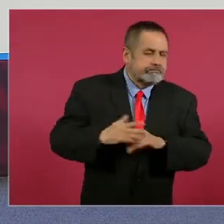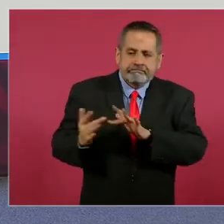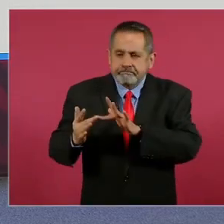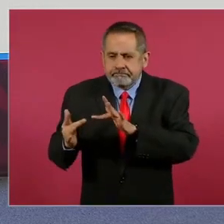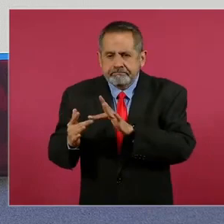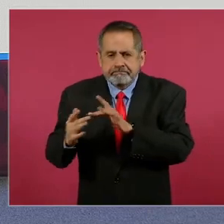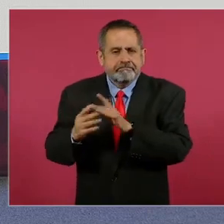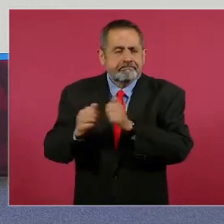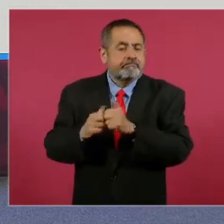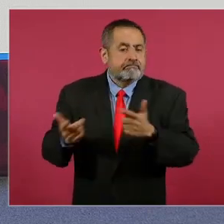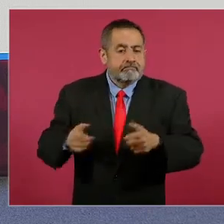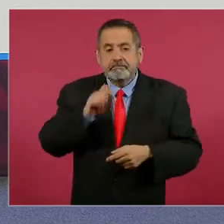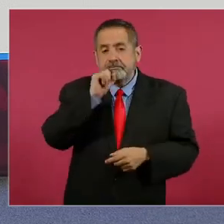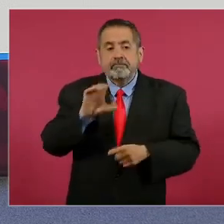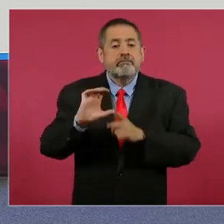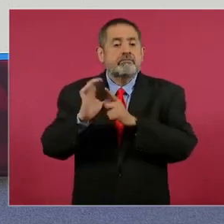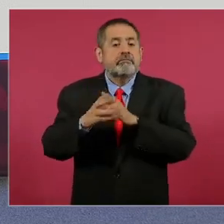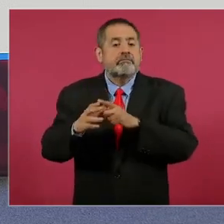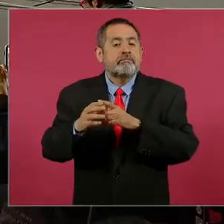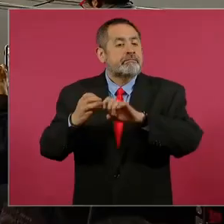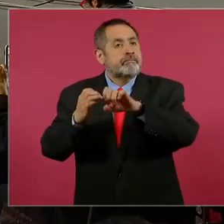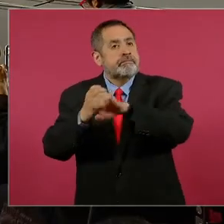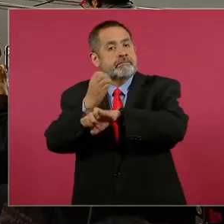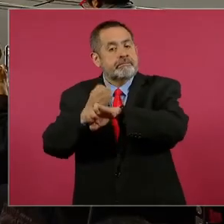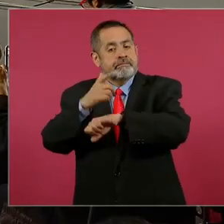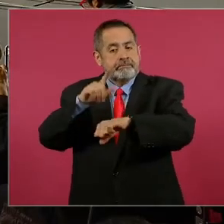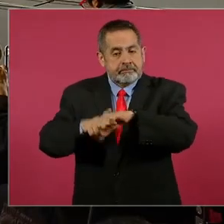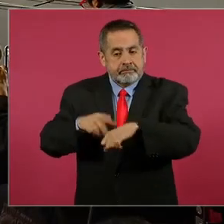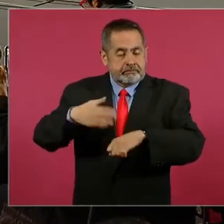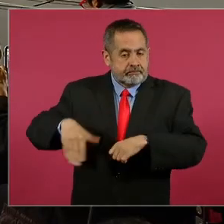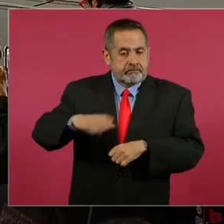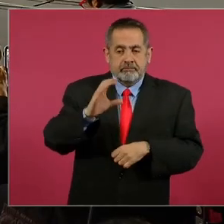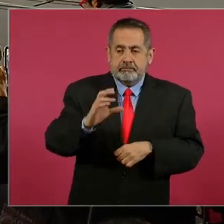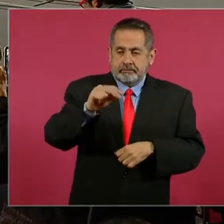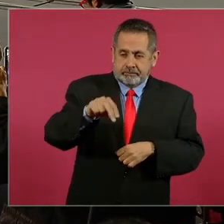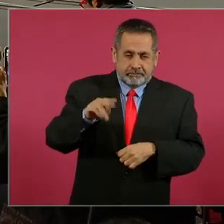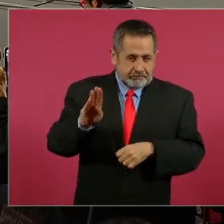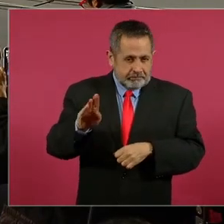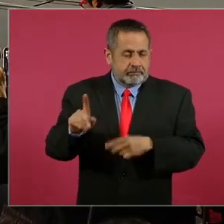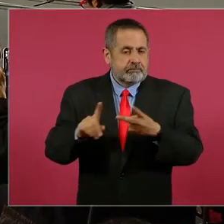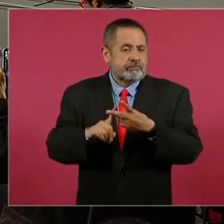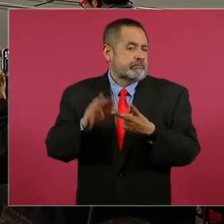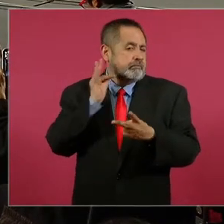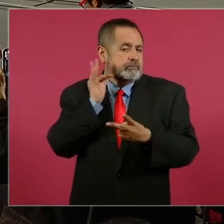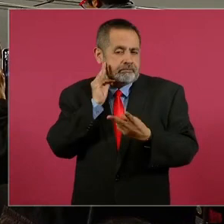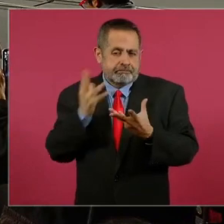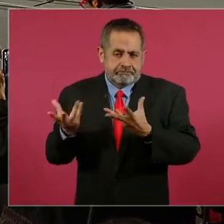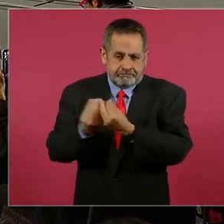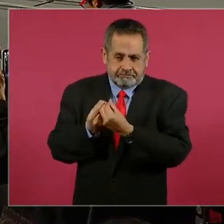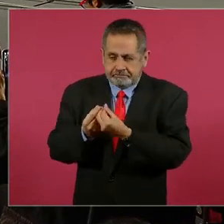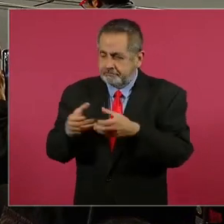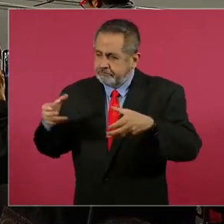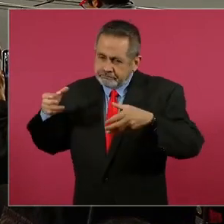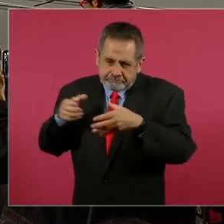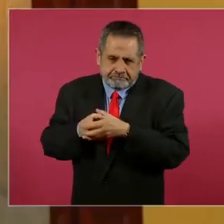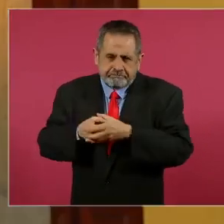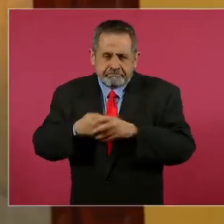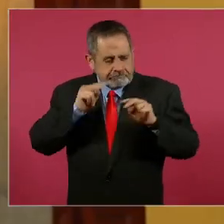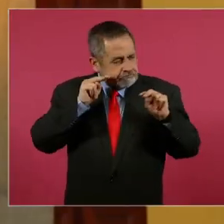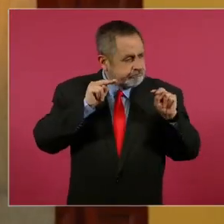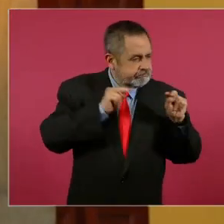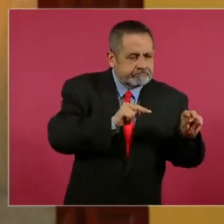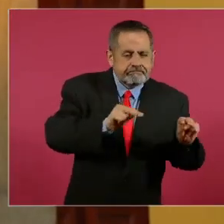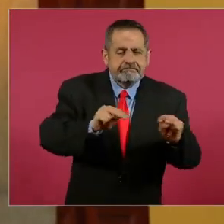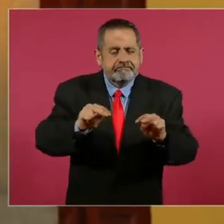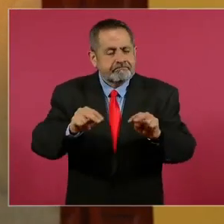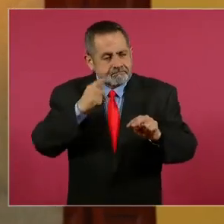comisiones estatales de búsqueda, la Comisión Nacional de Búsqueda y las fiscalías se concentran en este tipo de